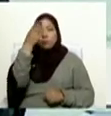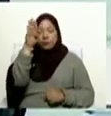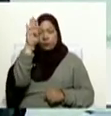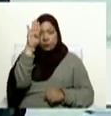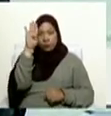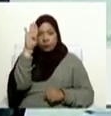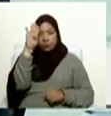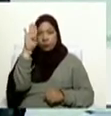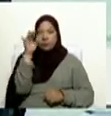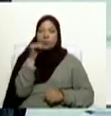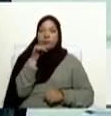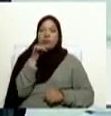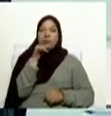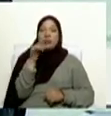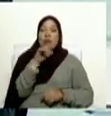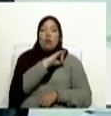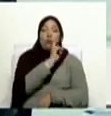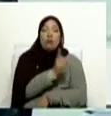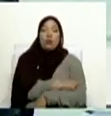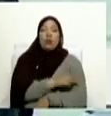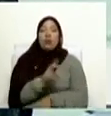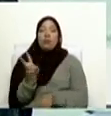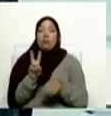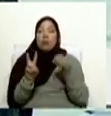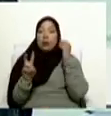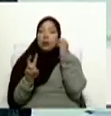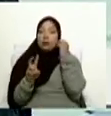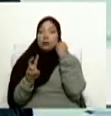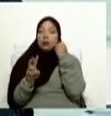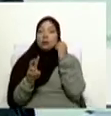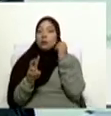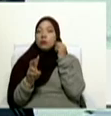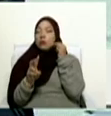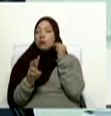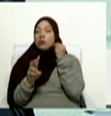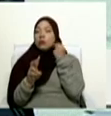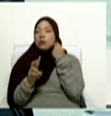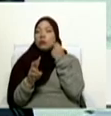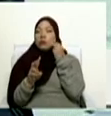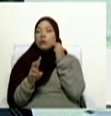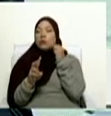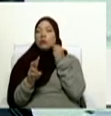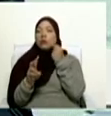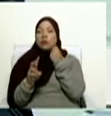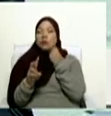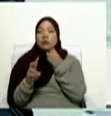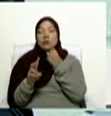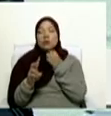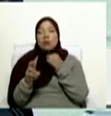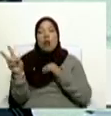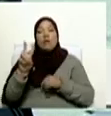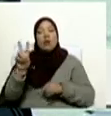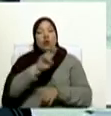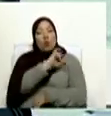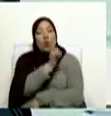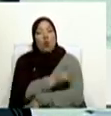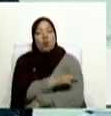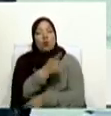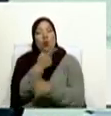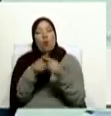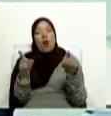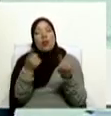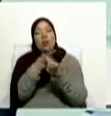duda que la fuerza de Venezuela sobre su territorio esquivo será otra